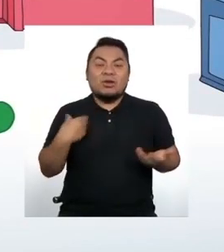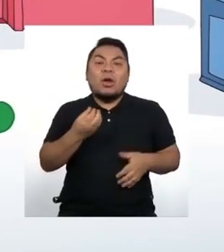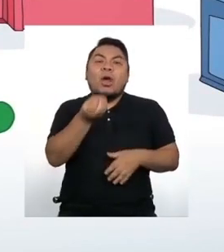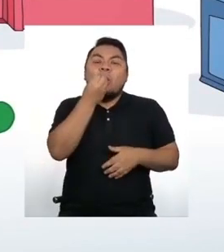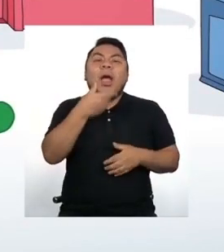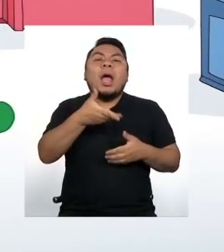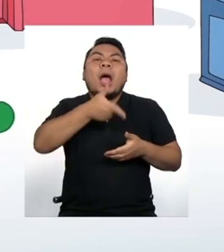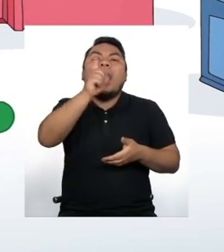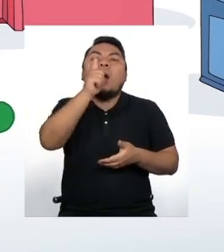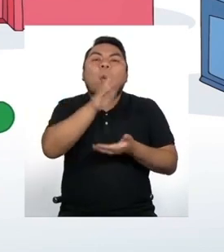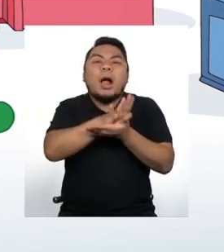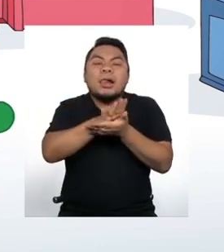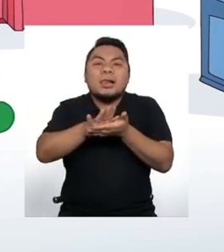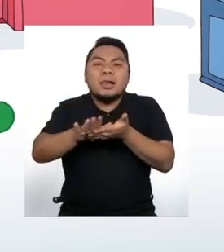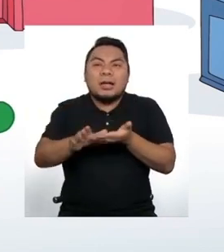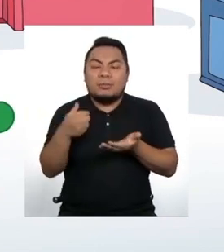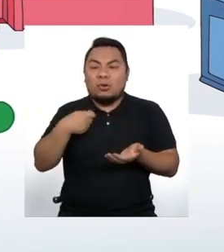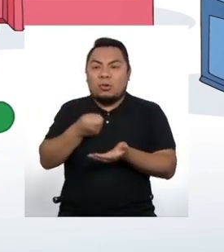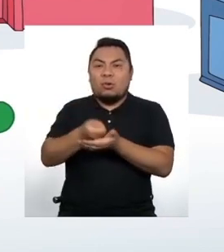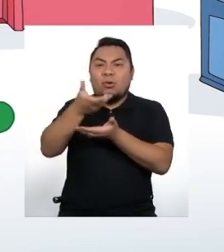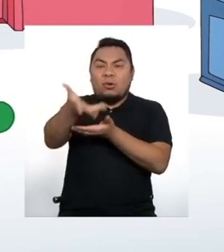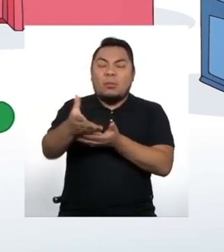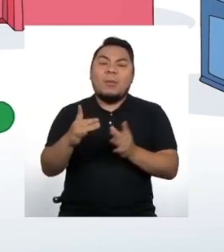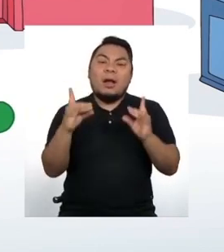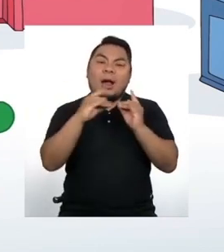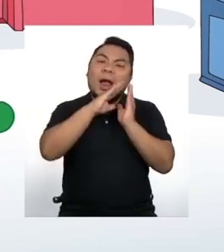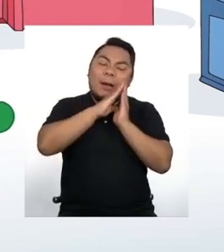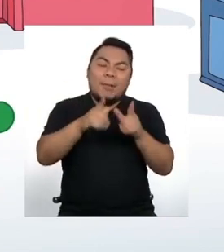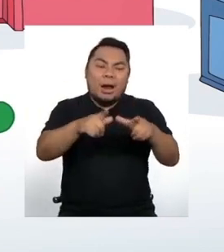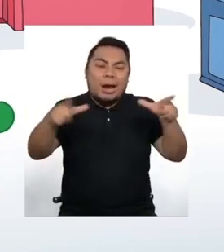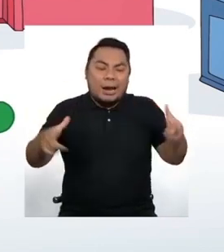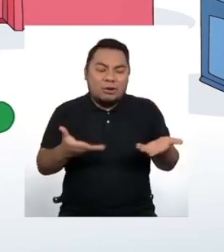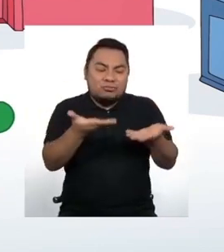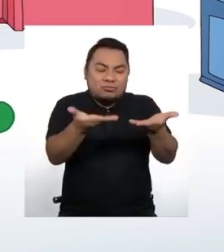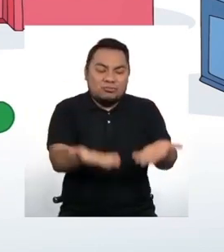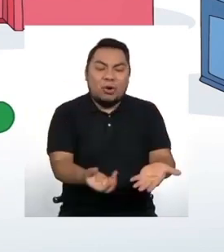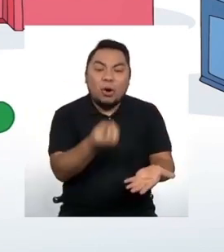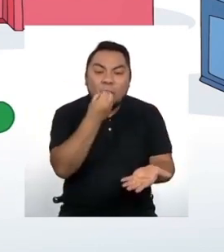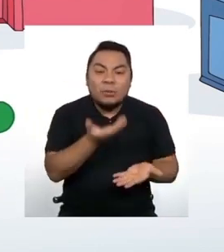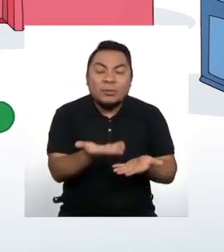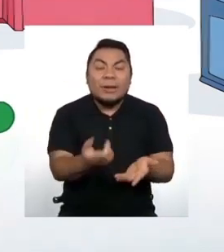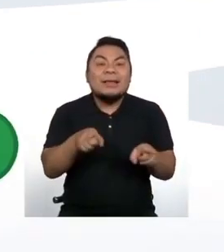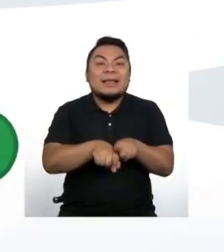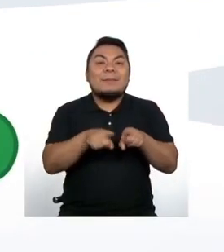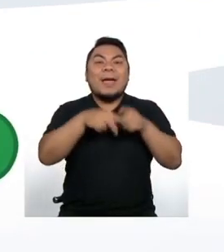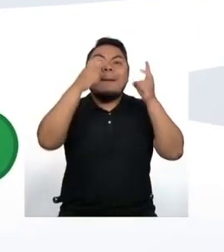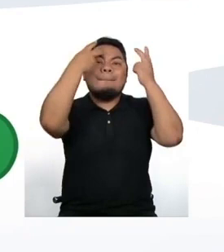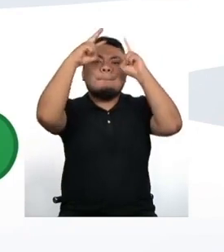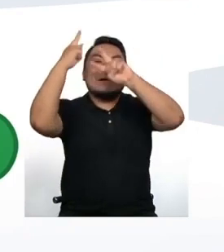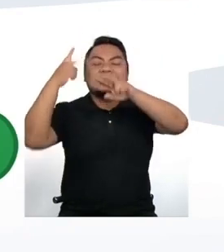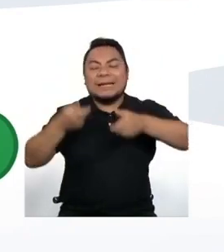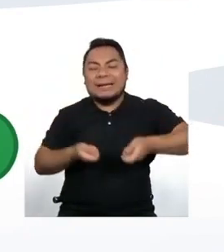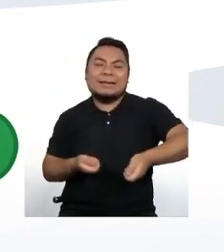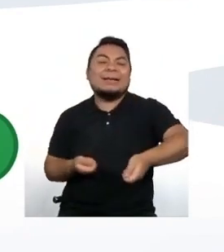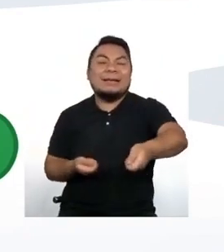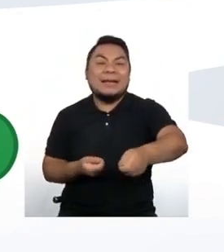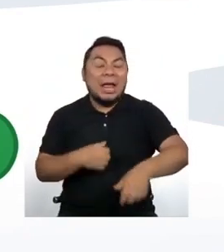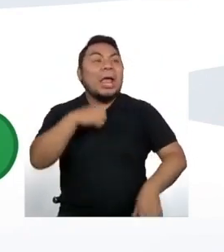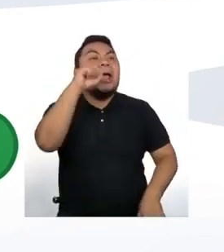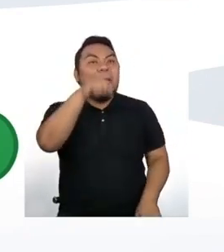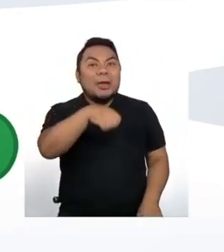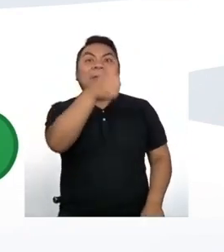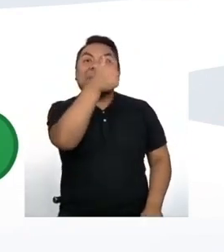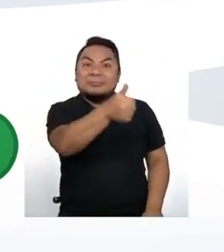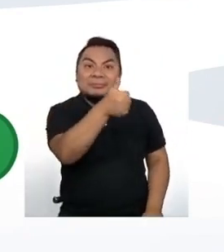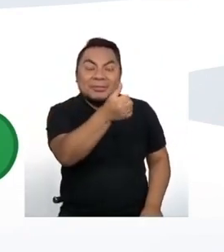lo que tenemos que hacer. Sí, Sammy. El otro día hablé con tu profesora Rosita y me dijo que es